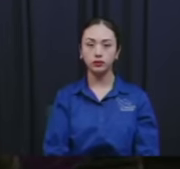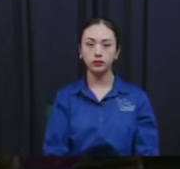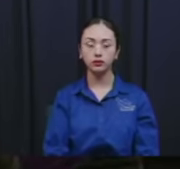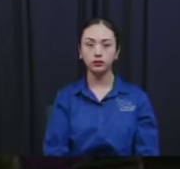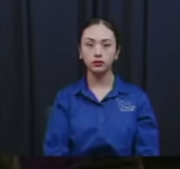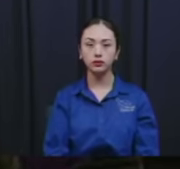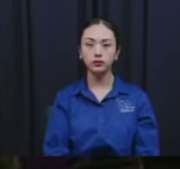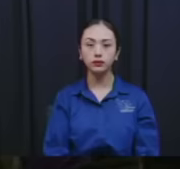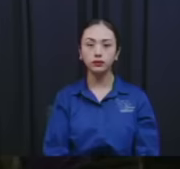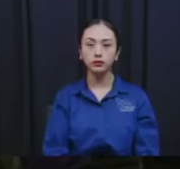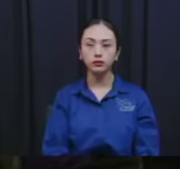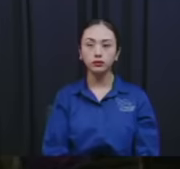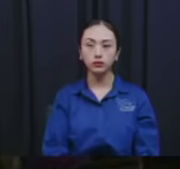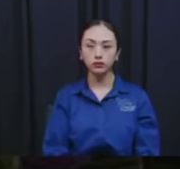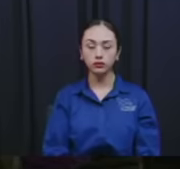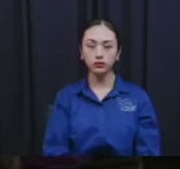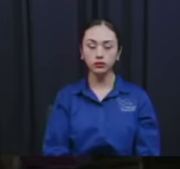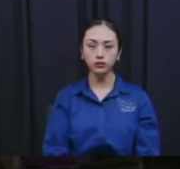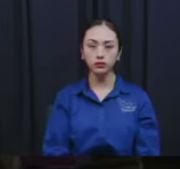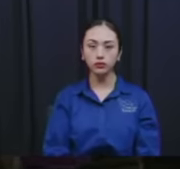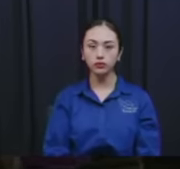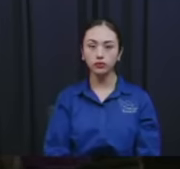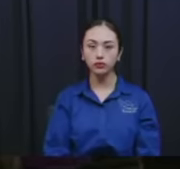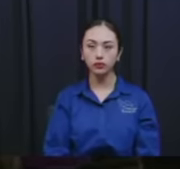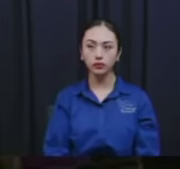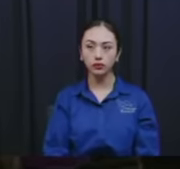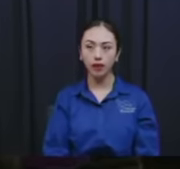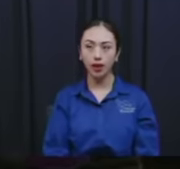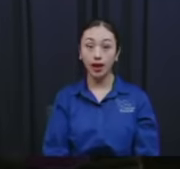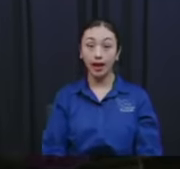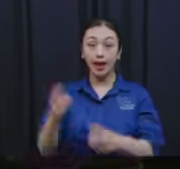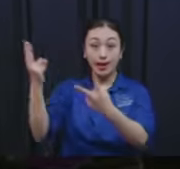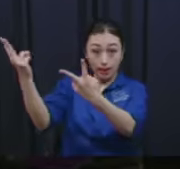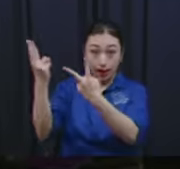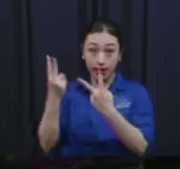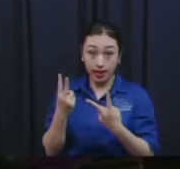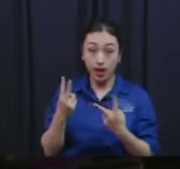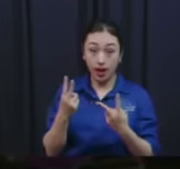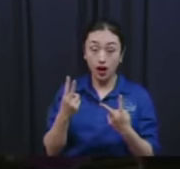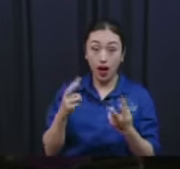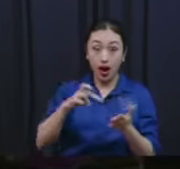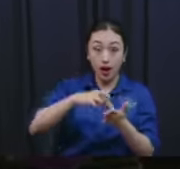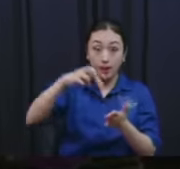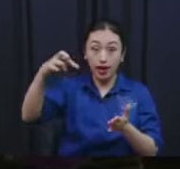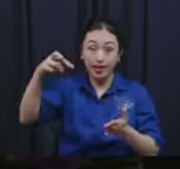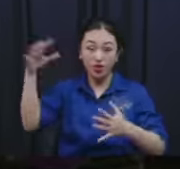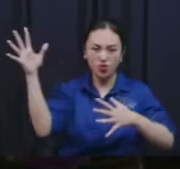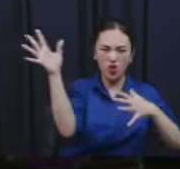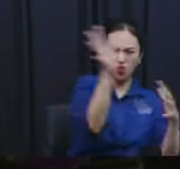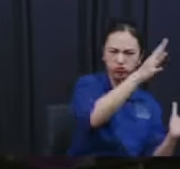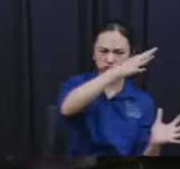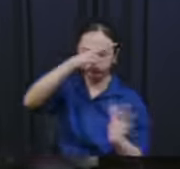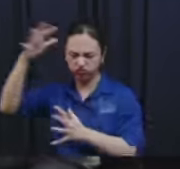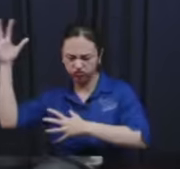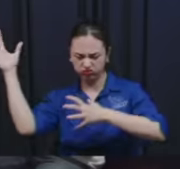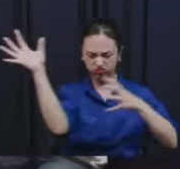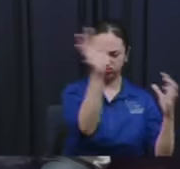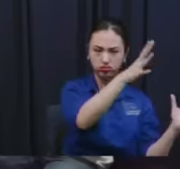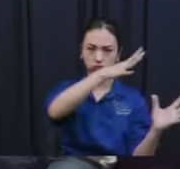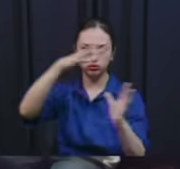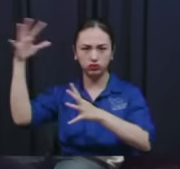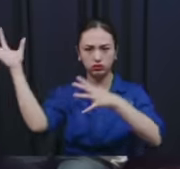durmieron y 12 horas antes sabían que era un huracán ya que se podía convertir en en número cinco